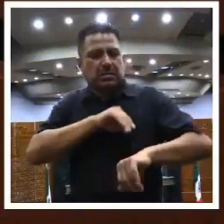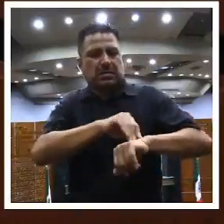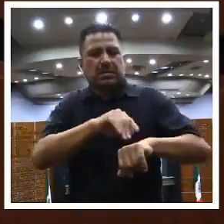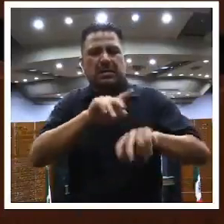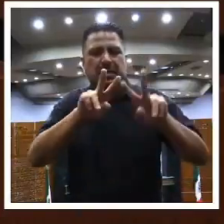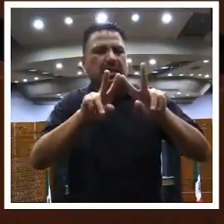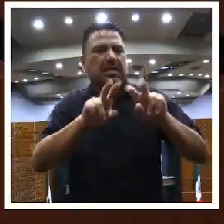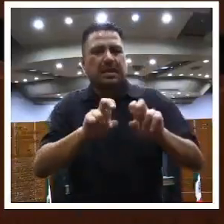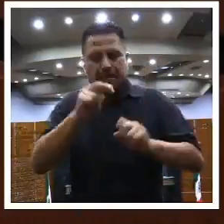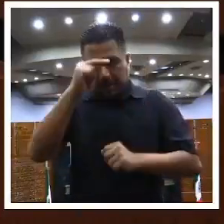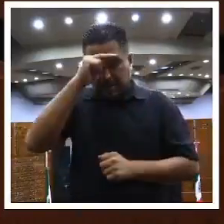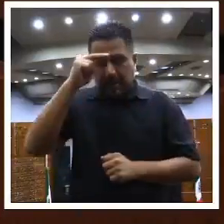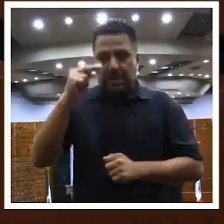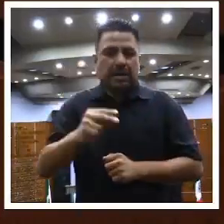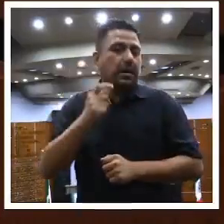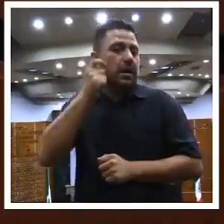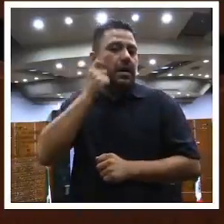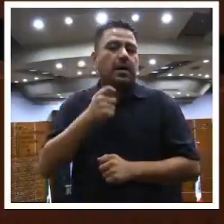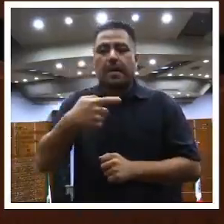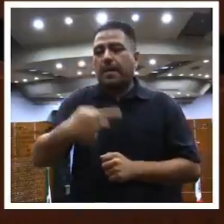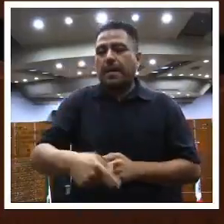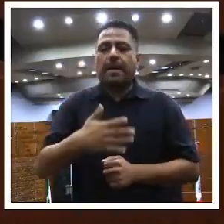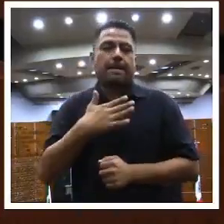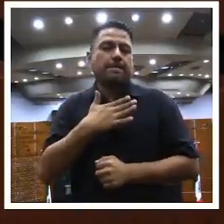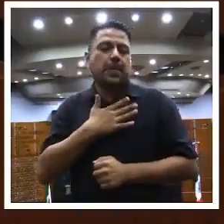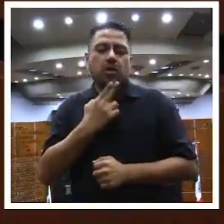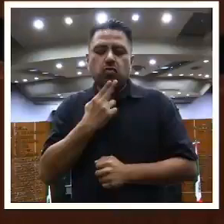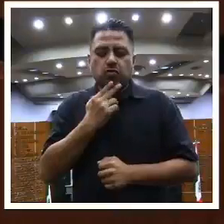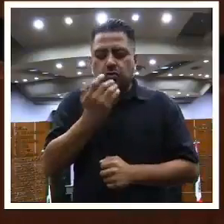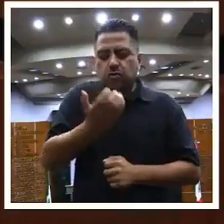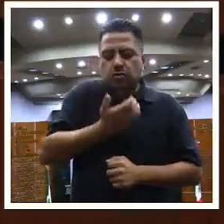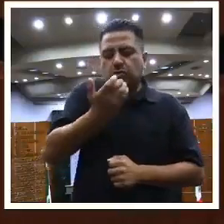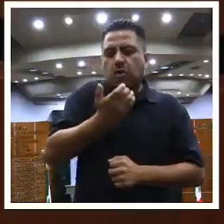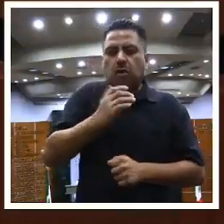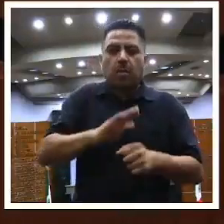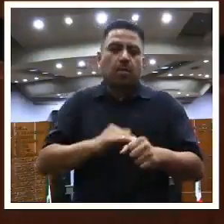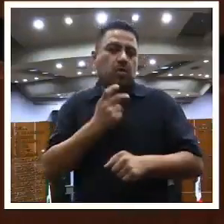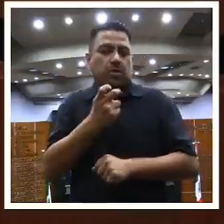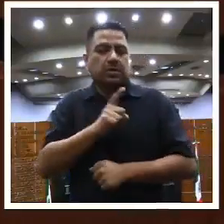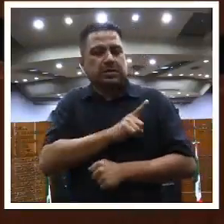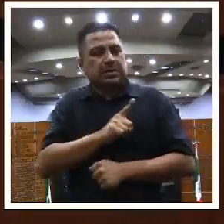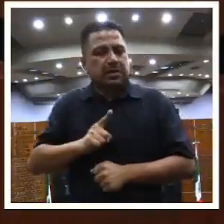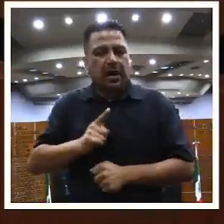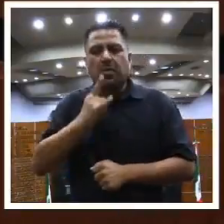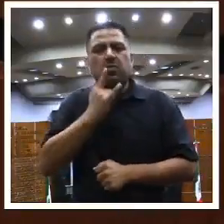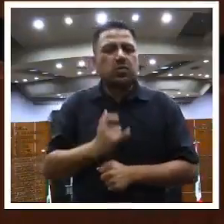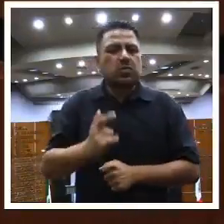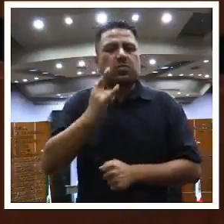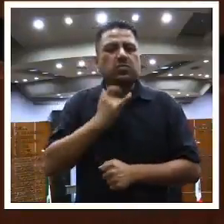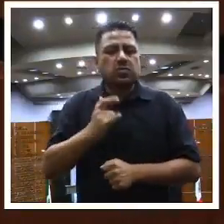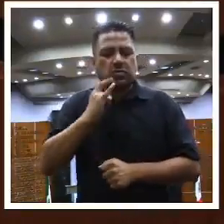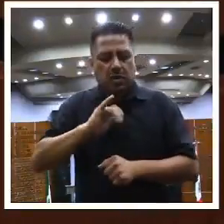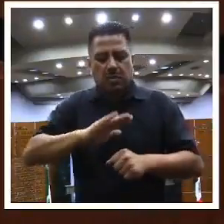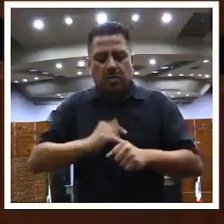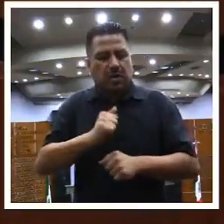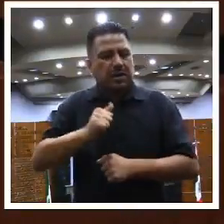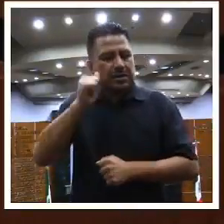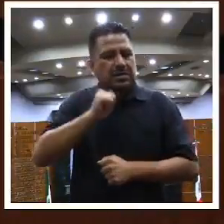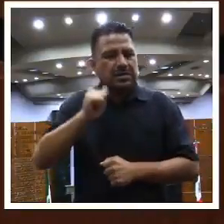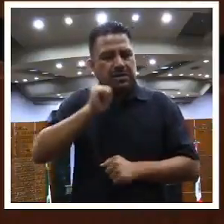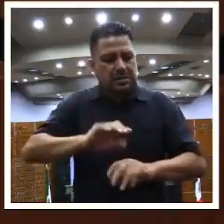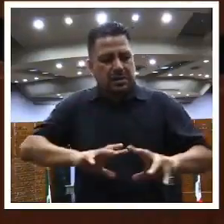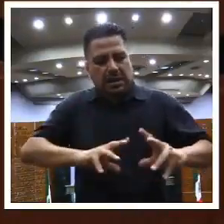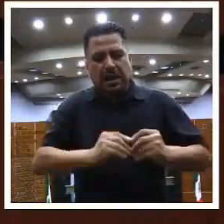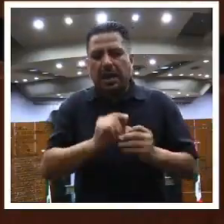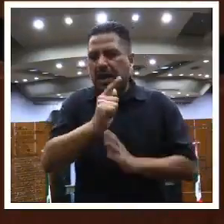grandes temas mexicanos y guerrerenses, nuestros usos y costumbres, por los cuales debe luchar porque siempre sean parte de la